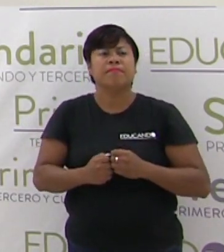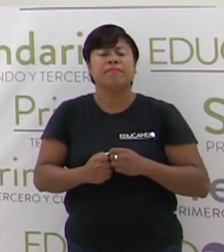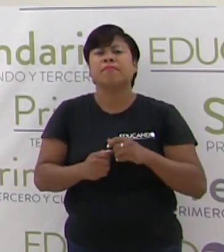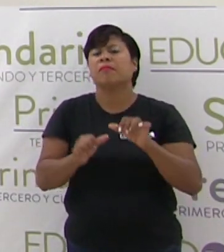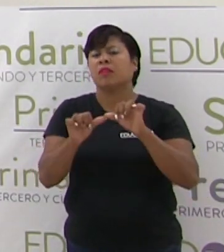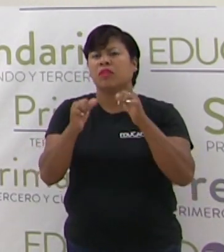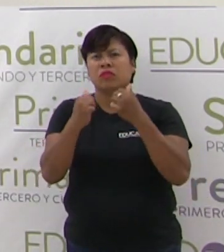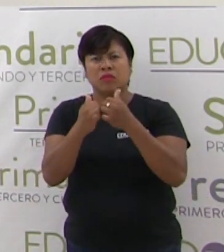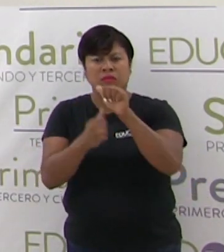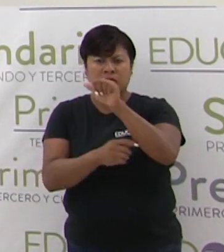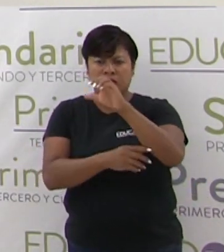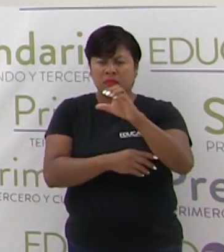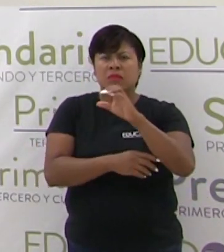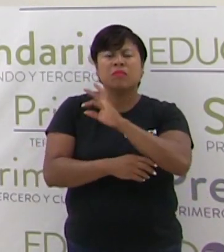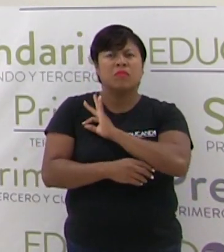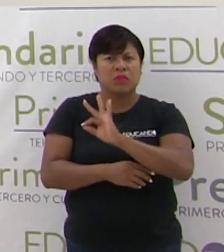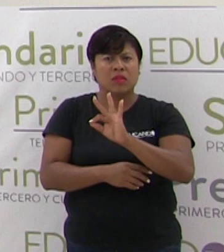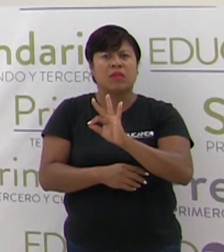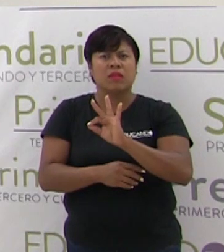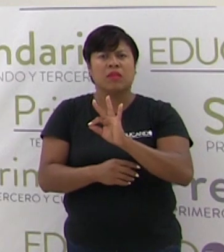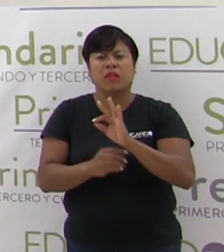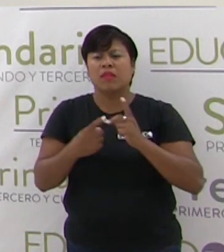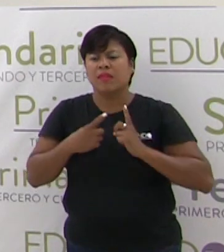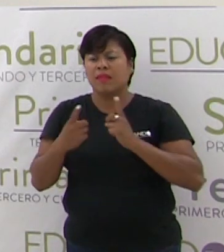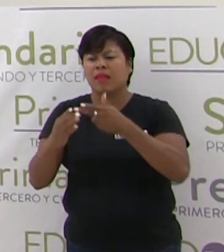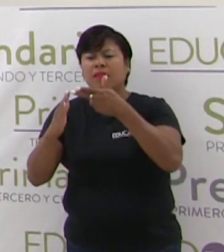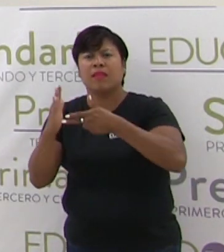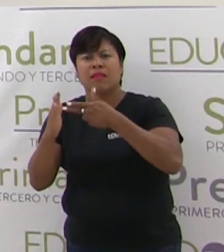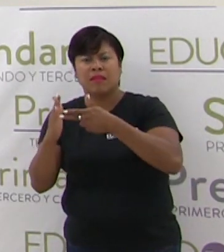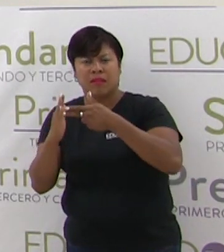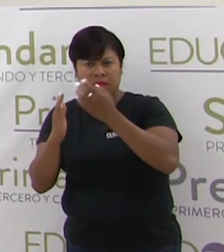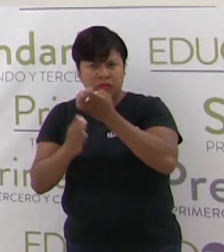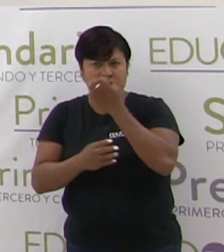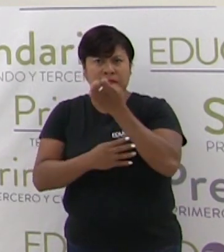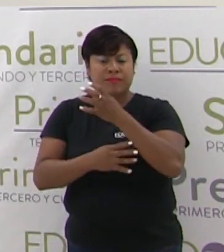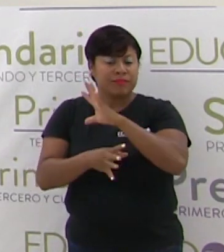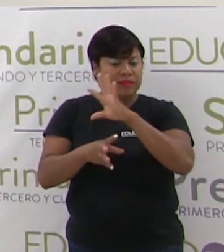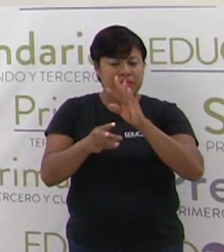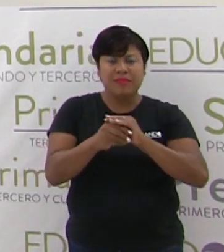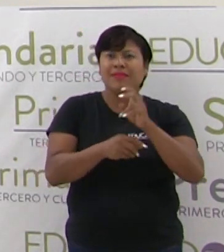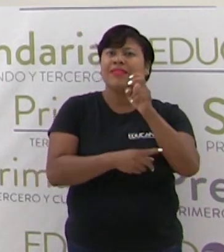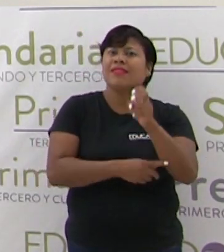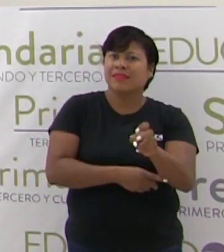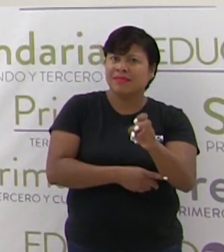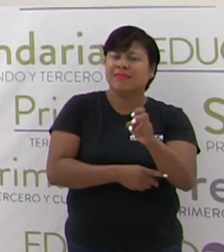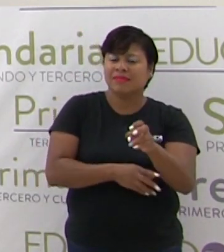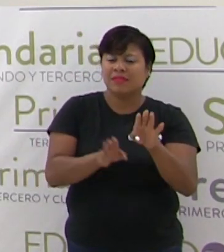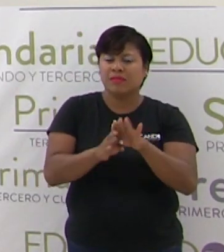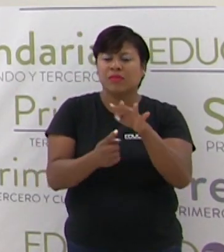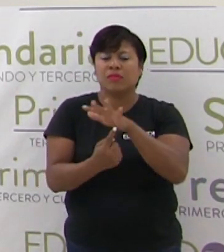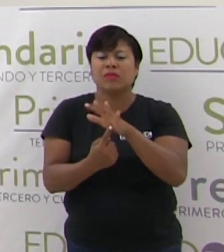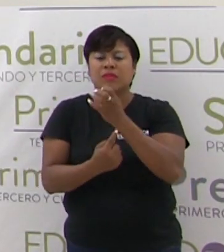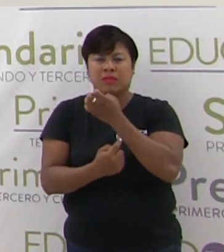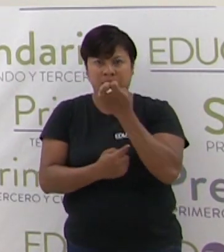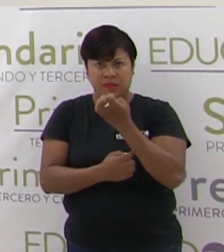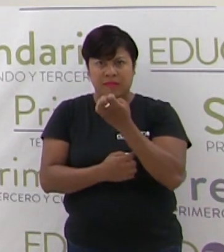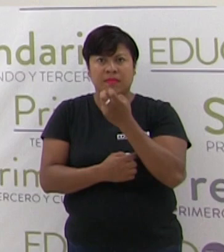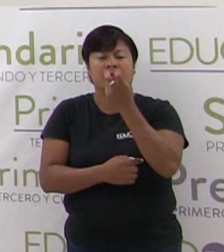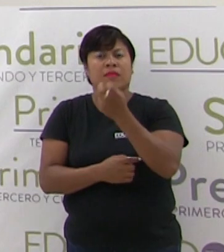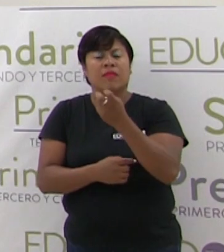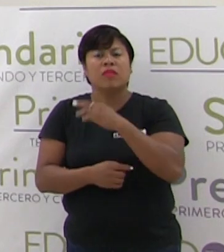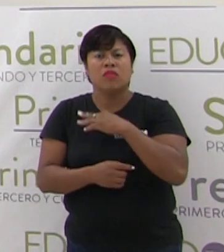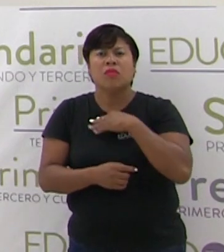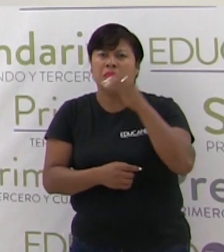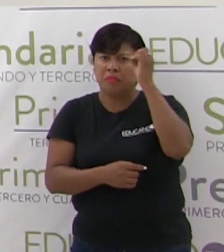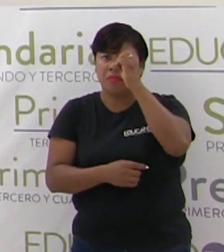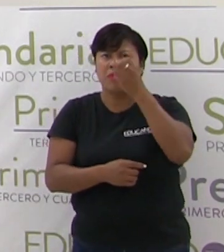alguna organización civil que fue a dar un taller a esta escuela, todos ellos son los actores de la comunidad escolar. Bien, entonces yo sugería